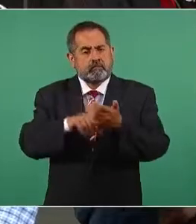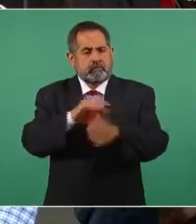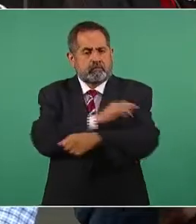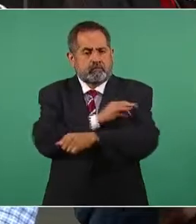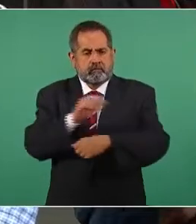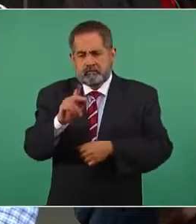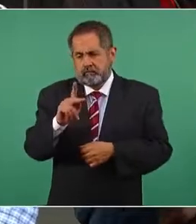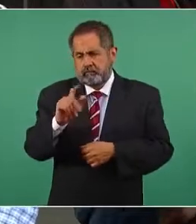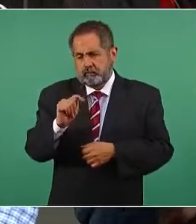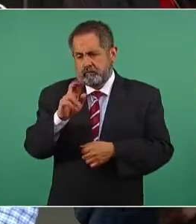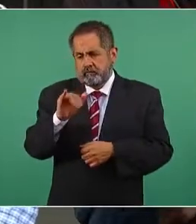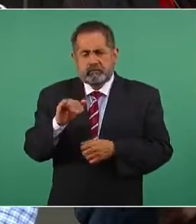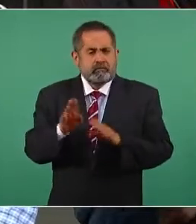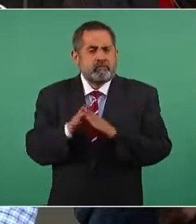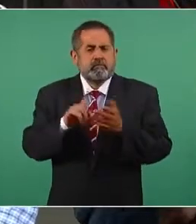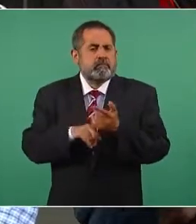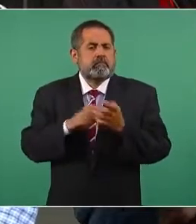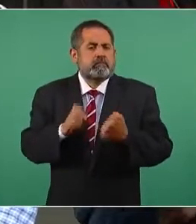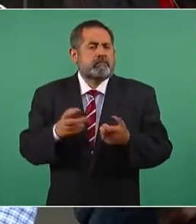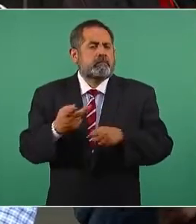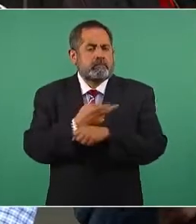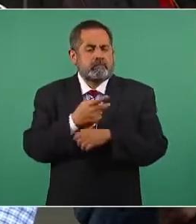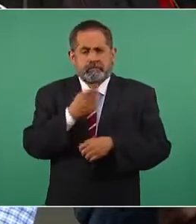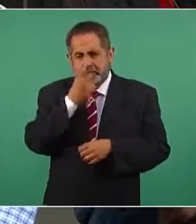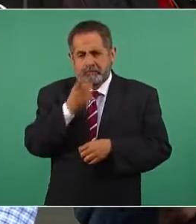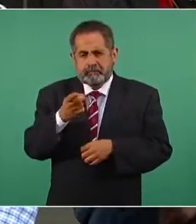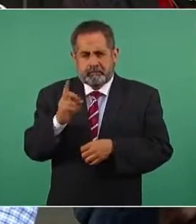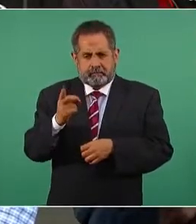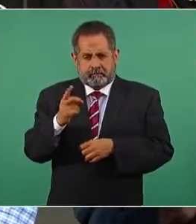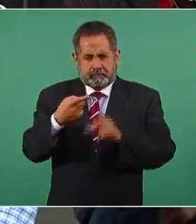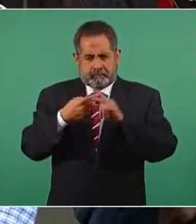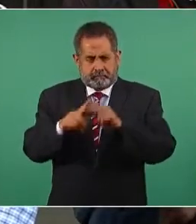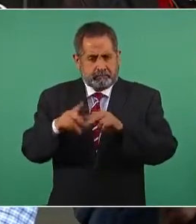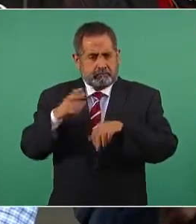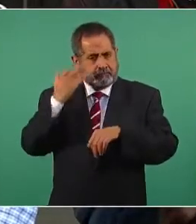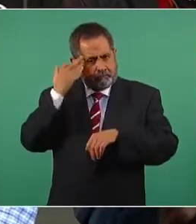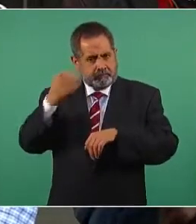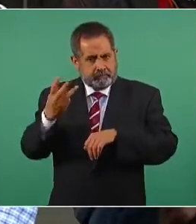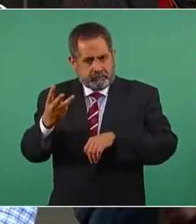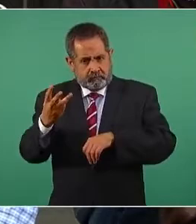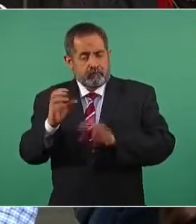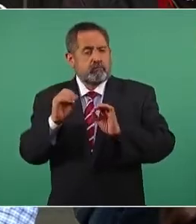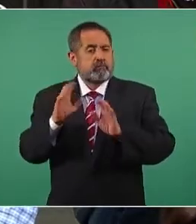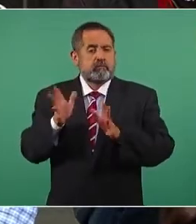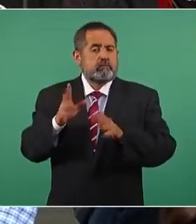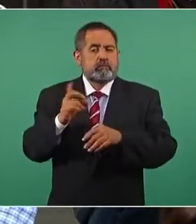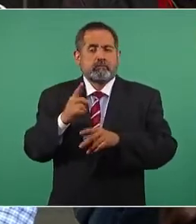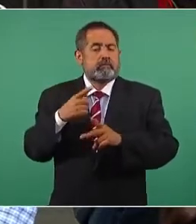¿qué nos puede compartir? Ahorita especificaba que en diciembre iniciará la fase 3 o para diciembre ya